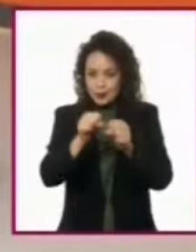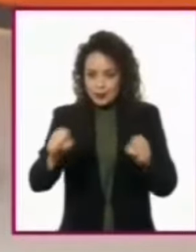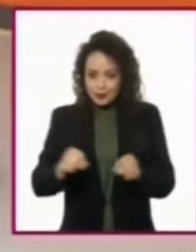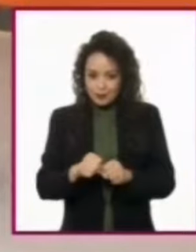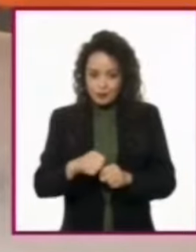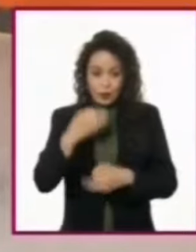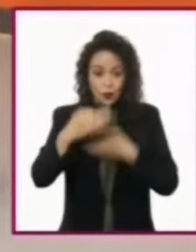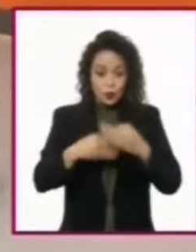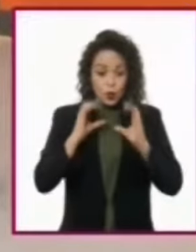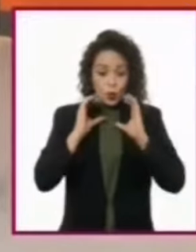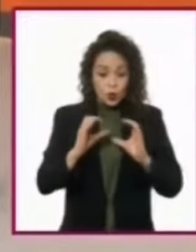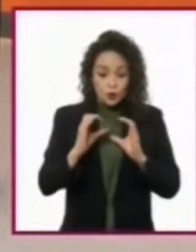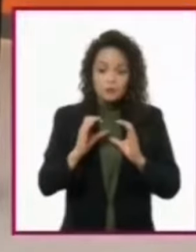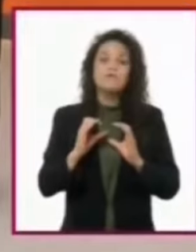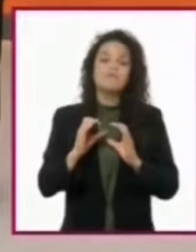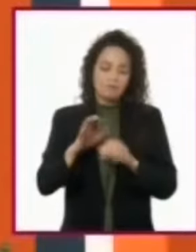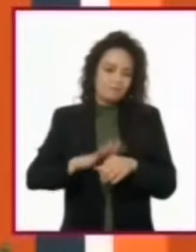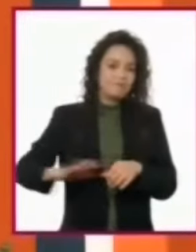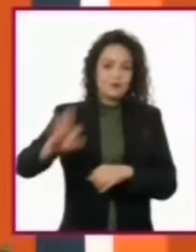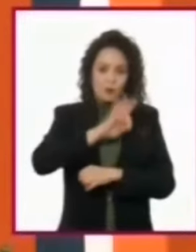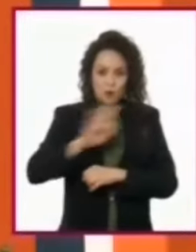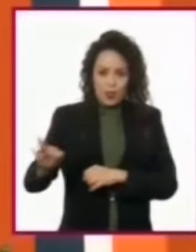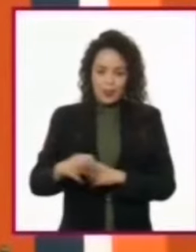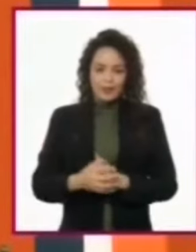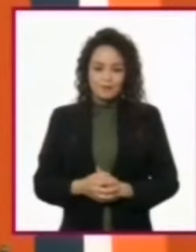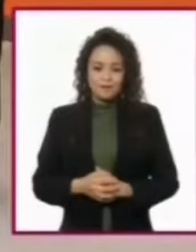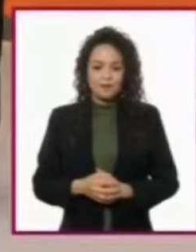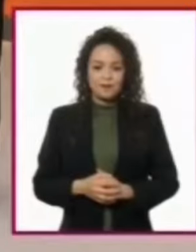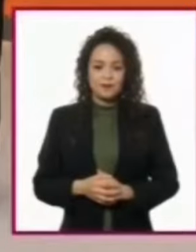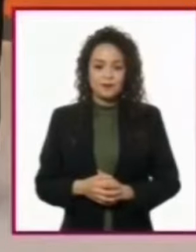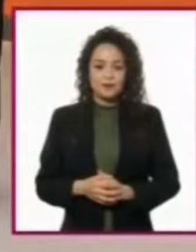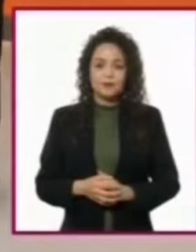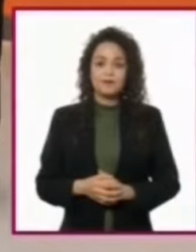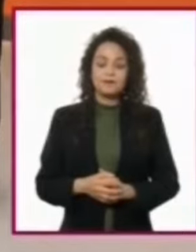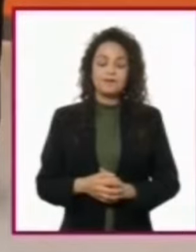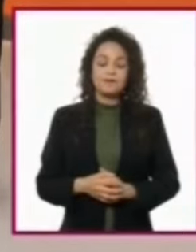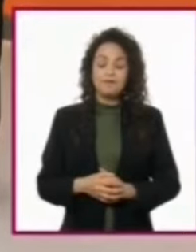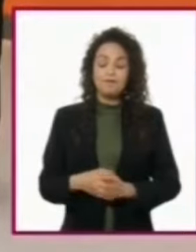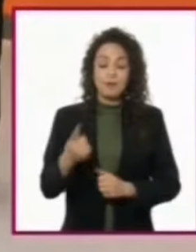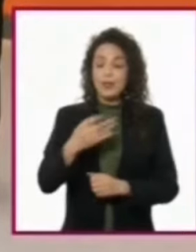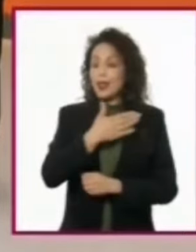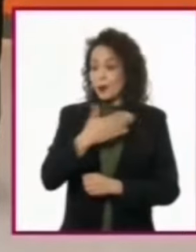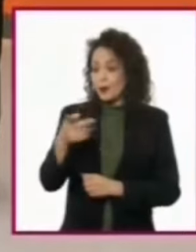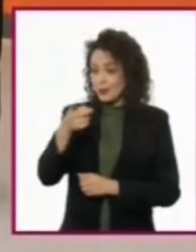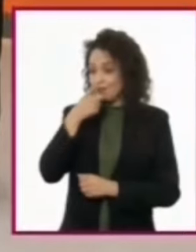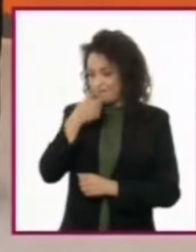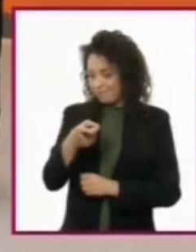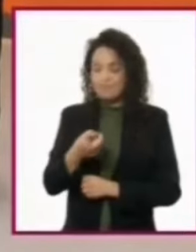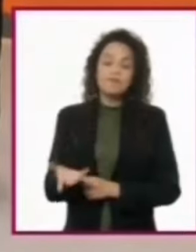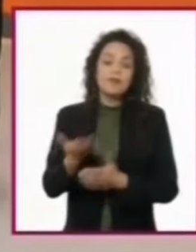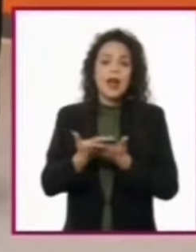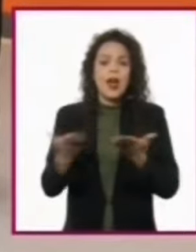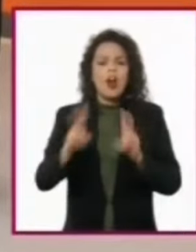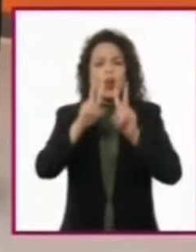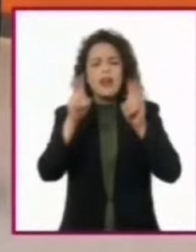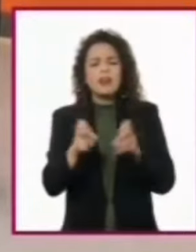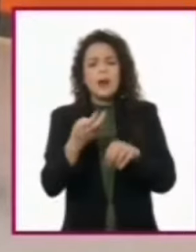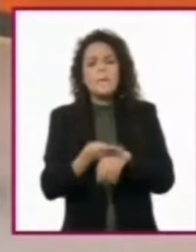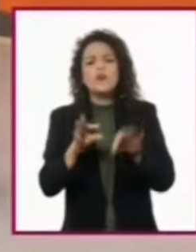todos. Muy bien dicho, Daniel. En esta ocasión vamos a abordar un tema muy interesante. Como ya